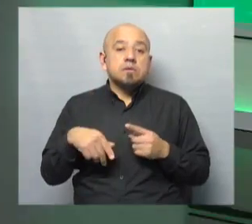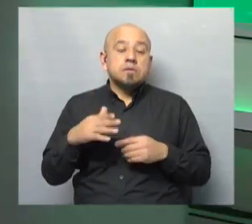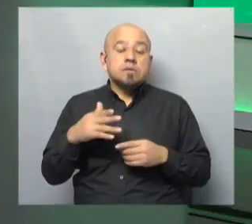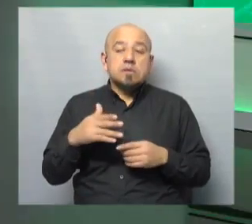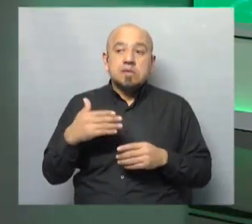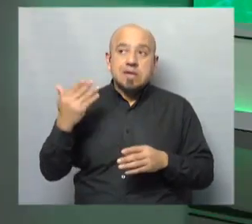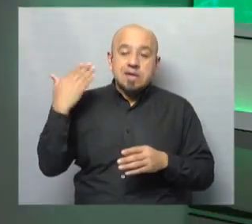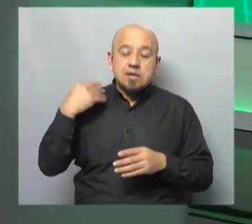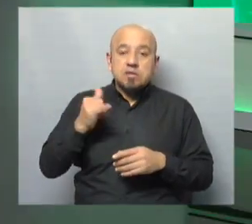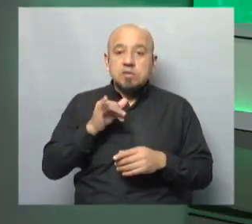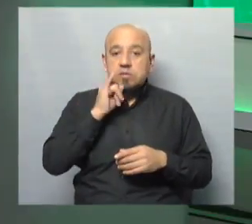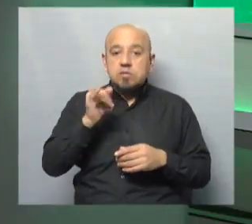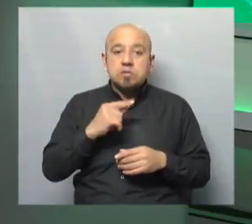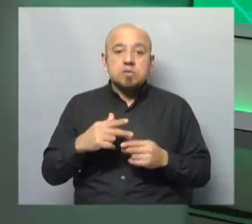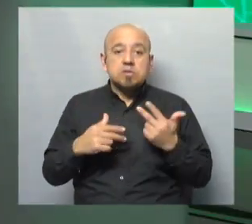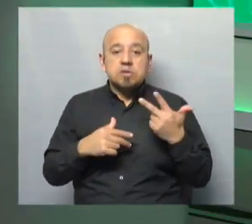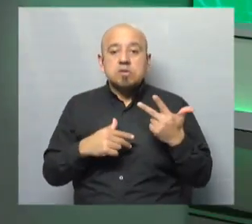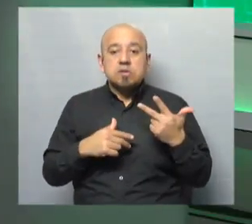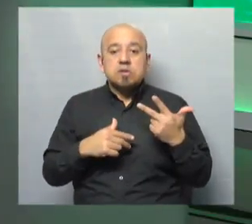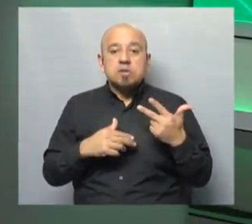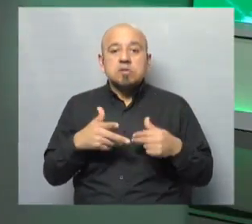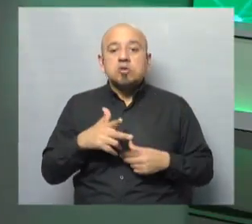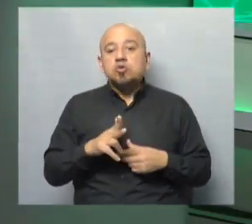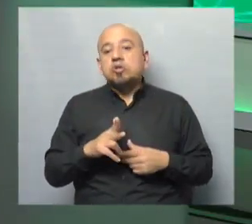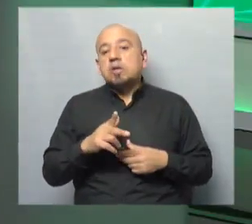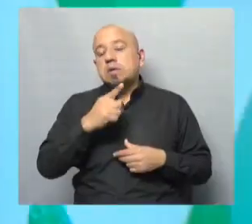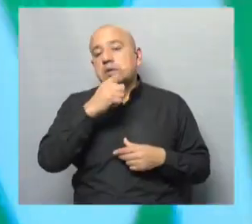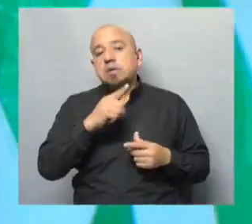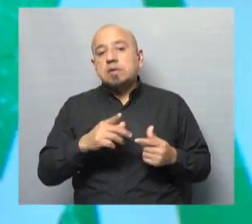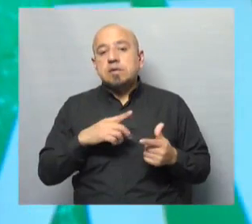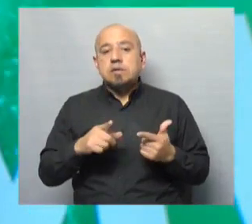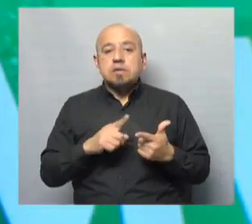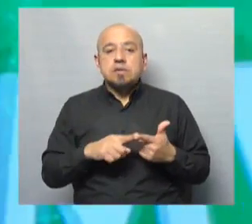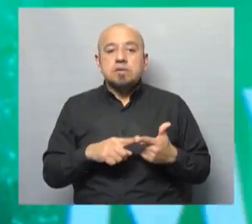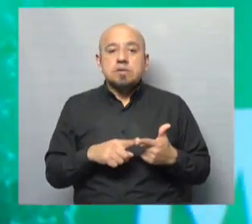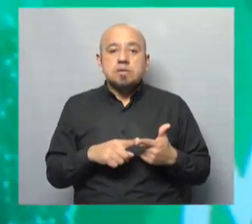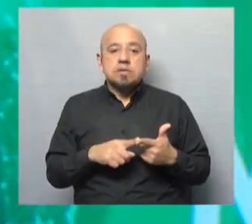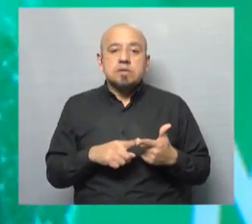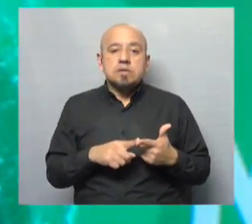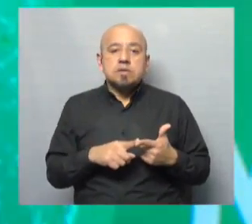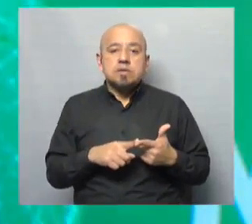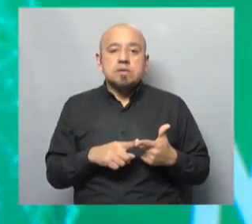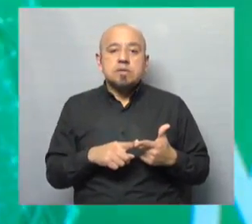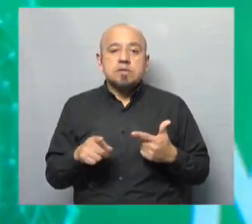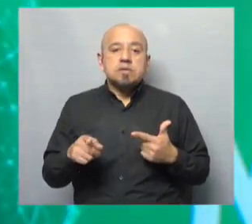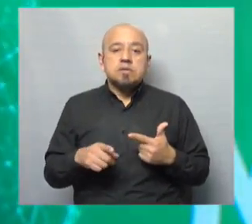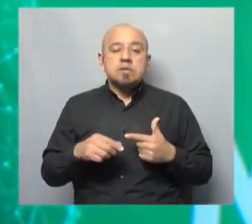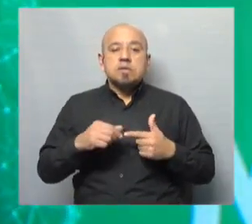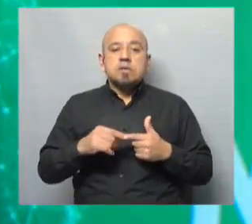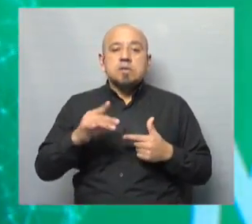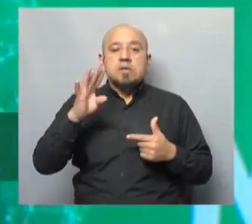anteriores tres juzgados de rocha después hay otra en el tribunal de lo contencioso